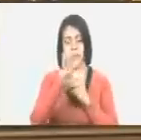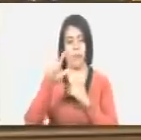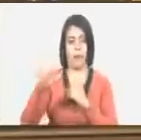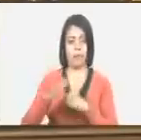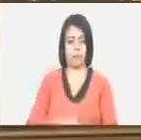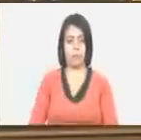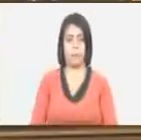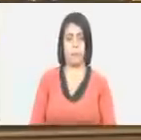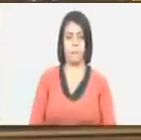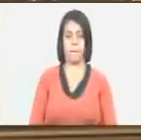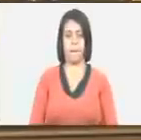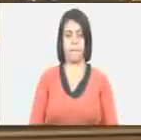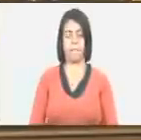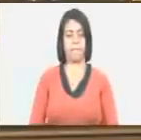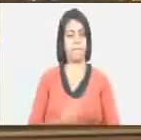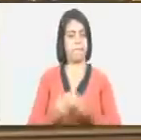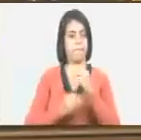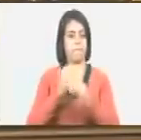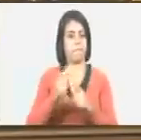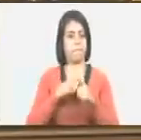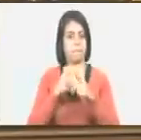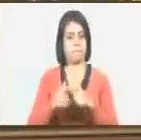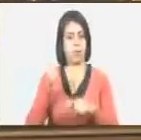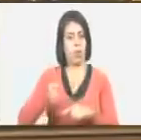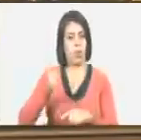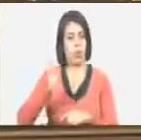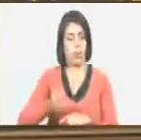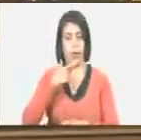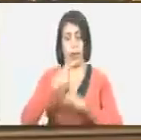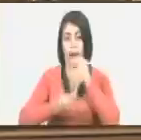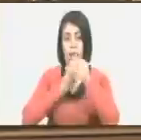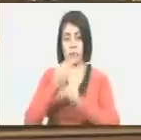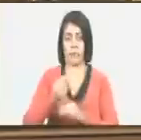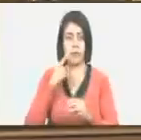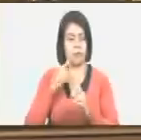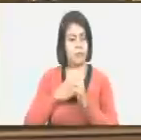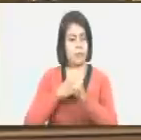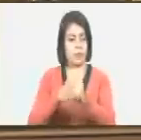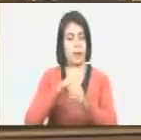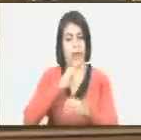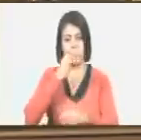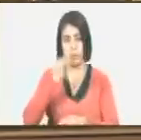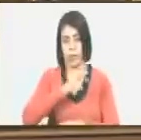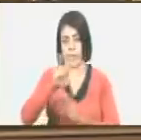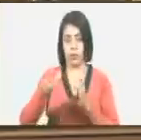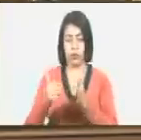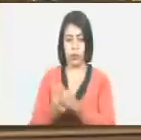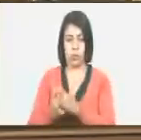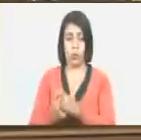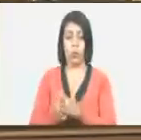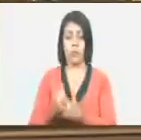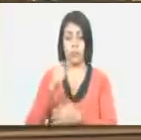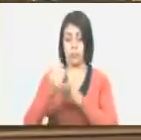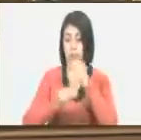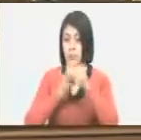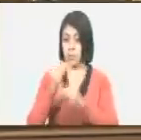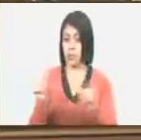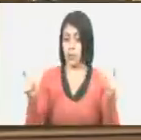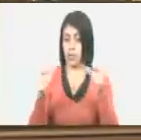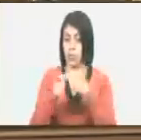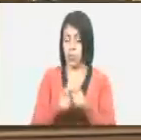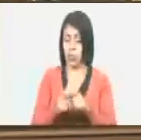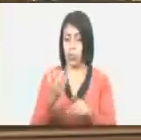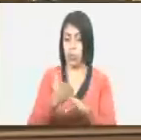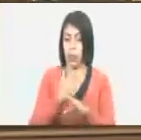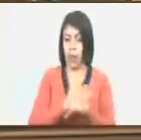Artículo 35. Corresponderá al juez o jueza realizar lo conducente para garantizar que se celebren las